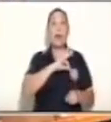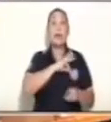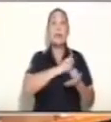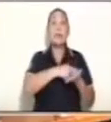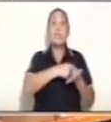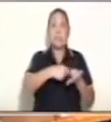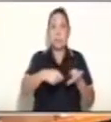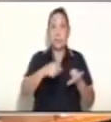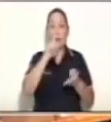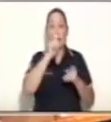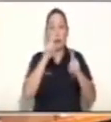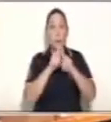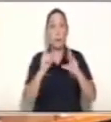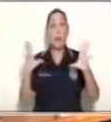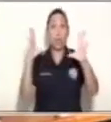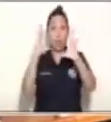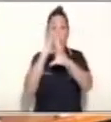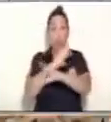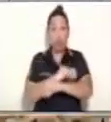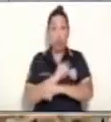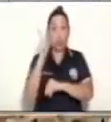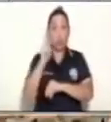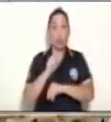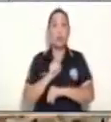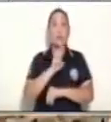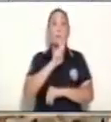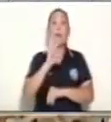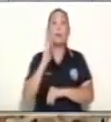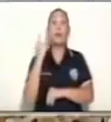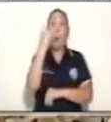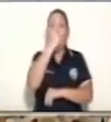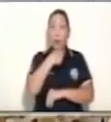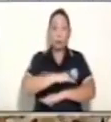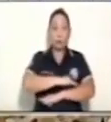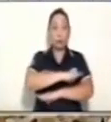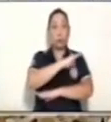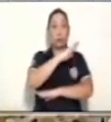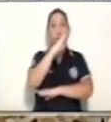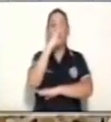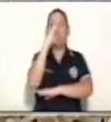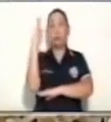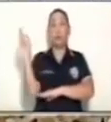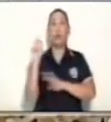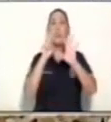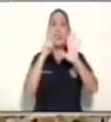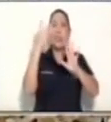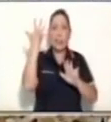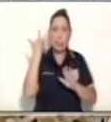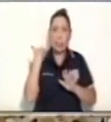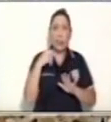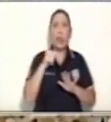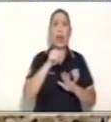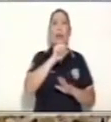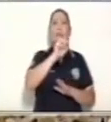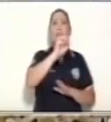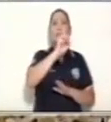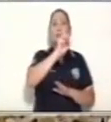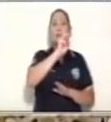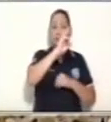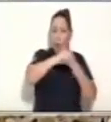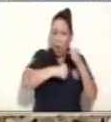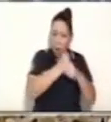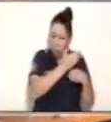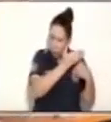que durante las noches, las 24 horas del día, los 7 días de la semana, los 365 días del